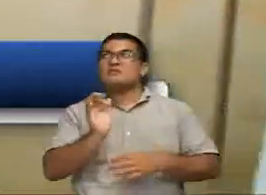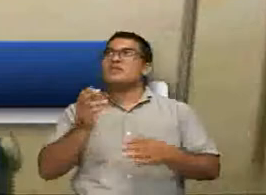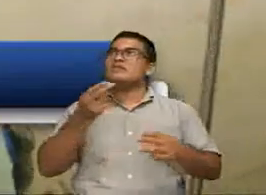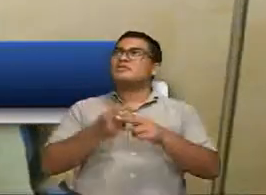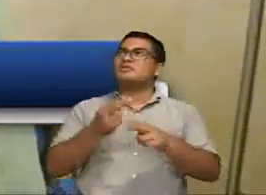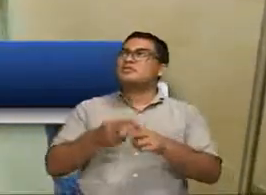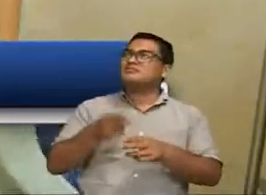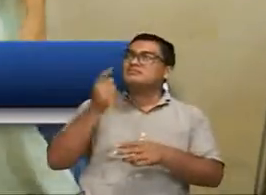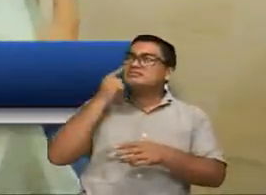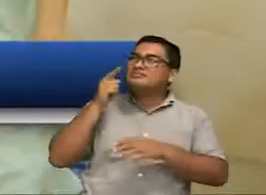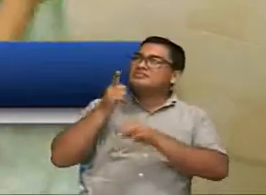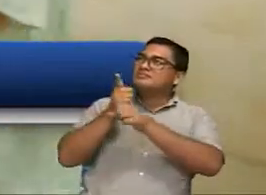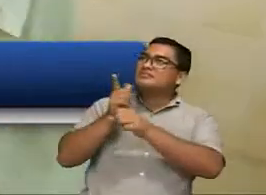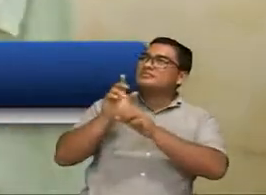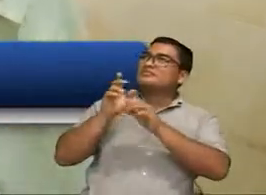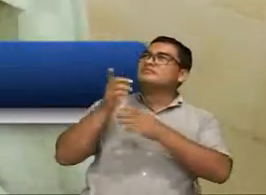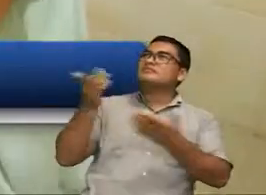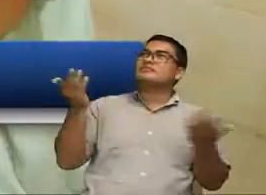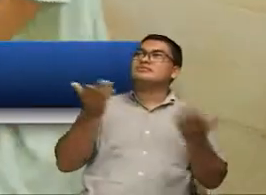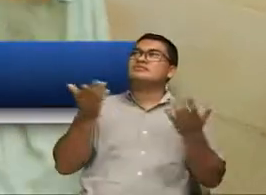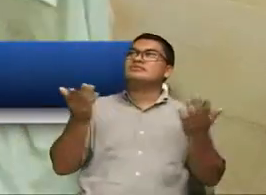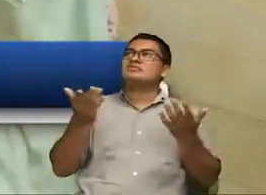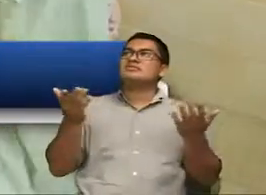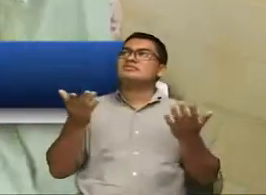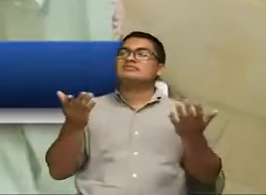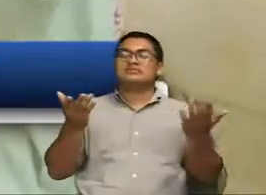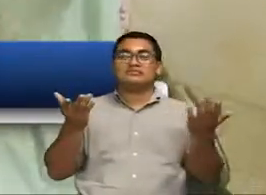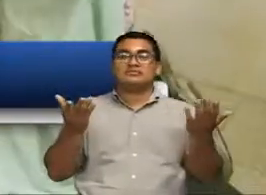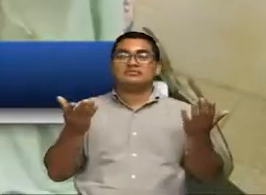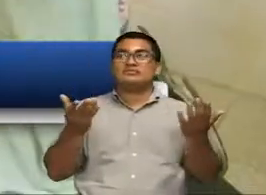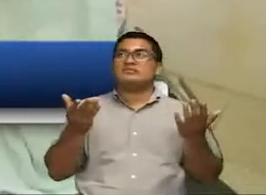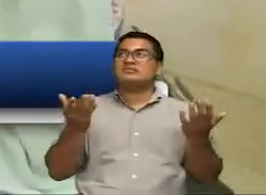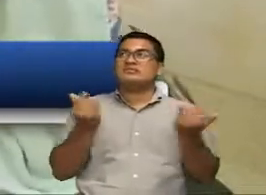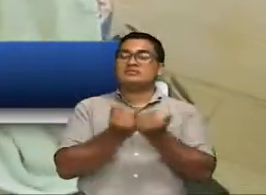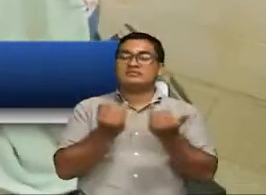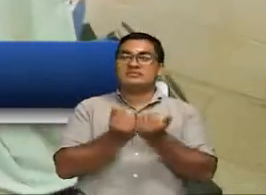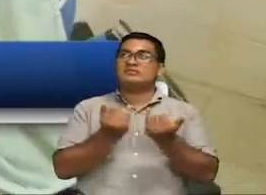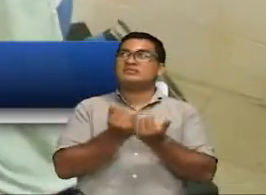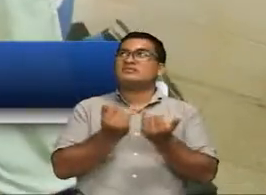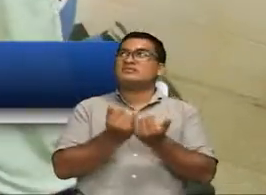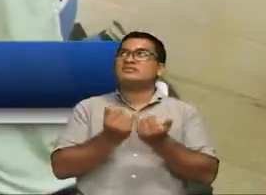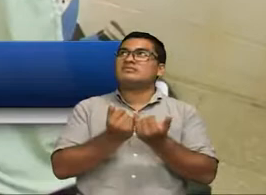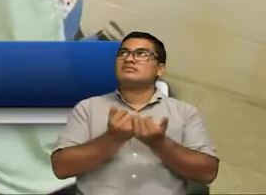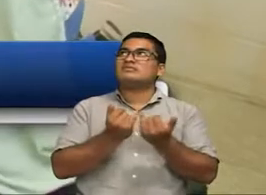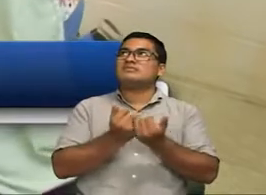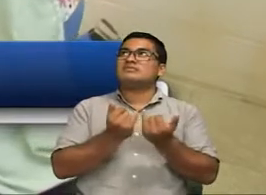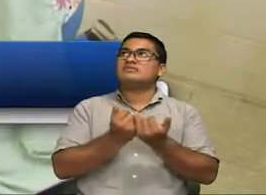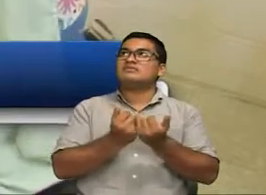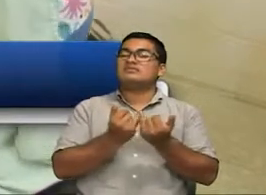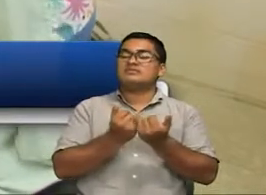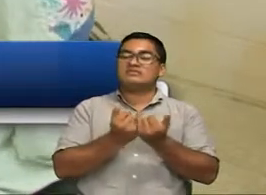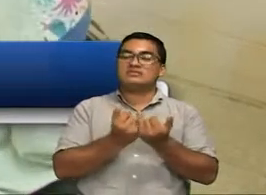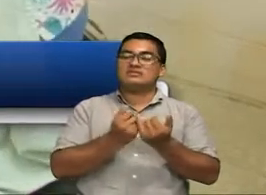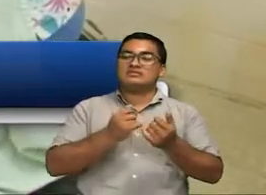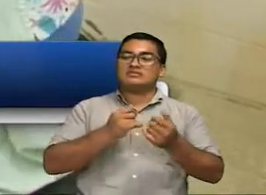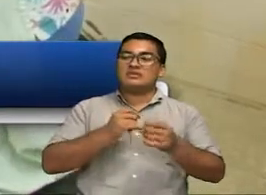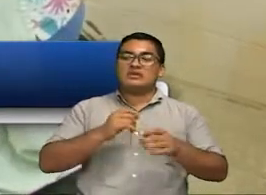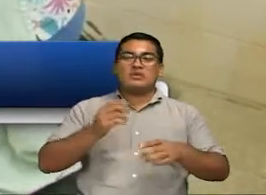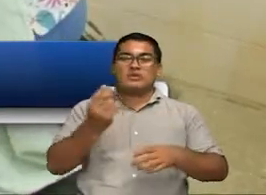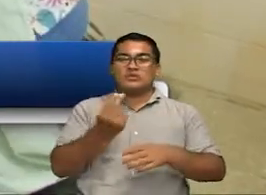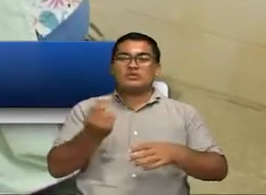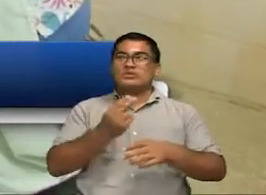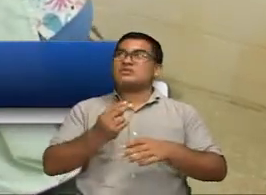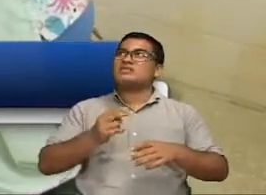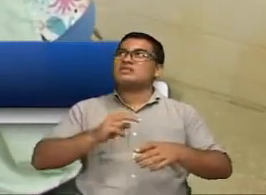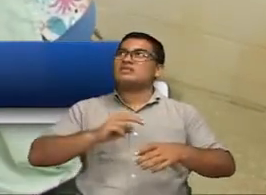doctor? Esta es la de cuclilla con amarres, pero tendría que ser con los amarres